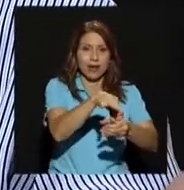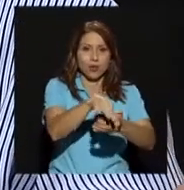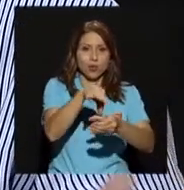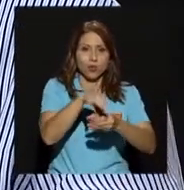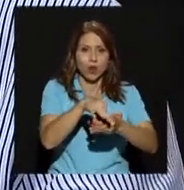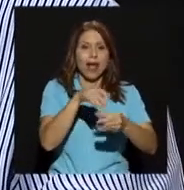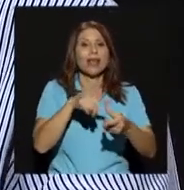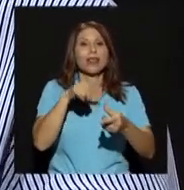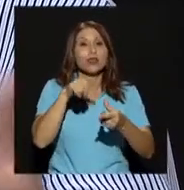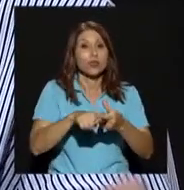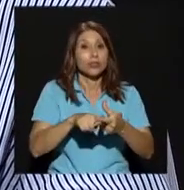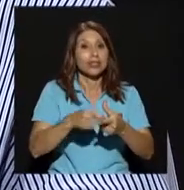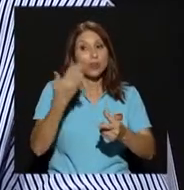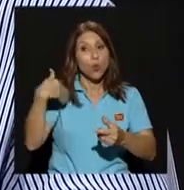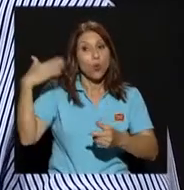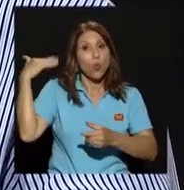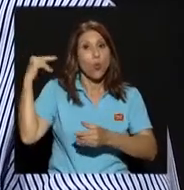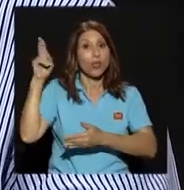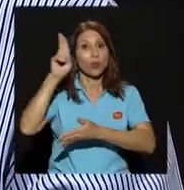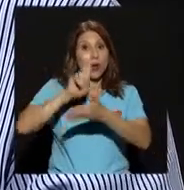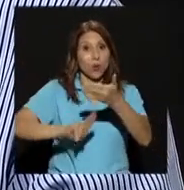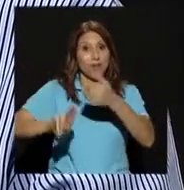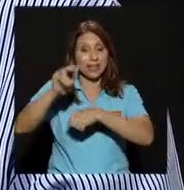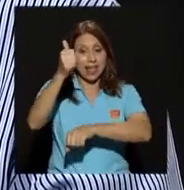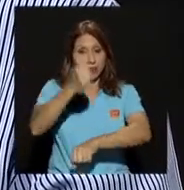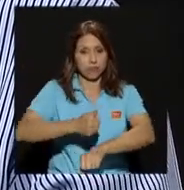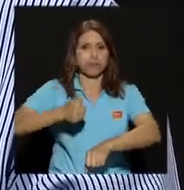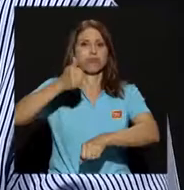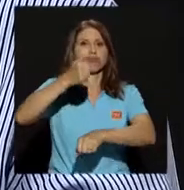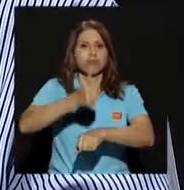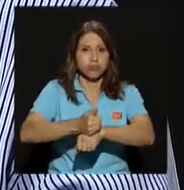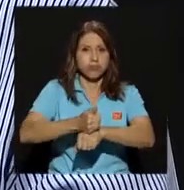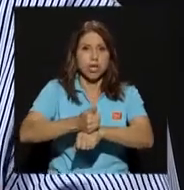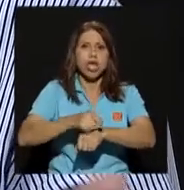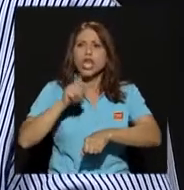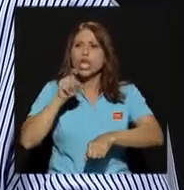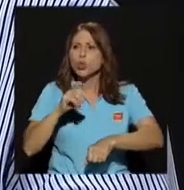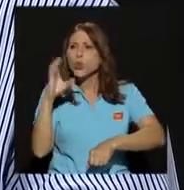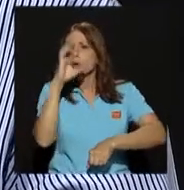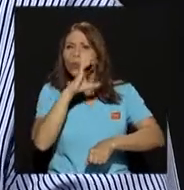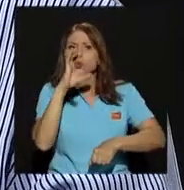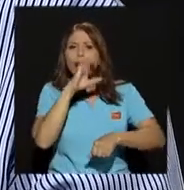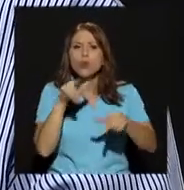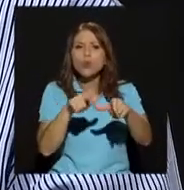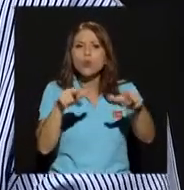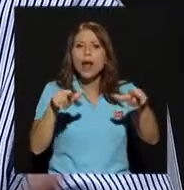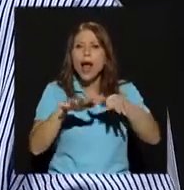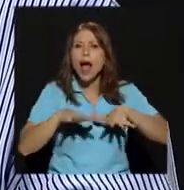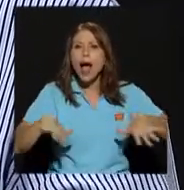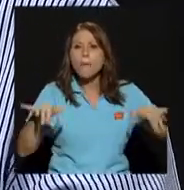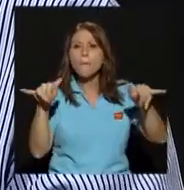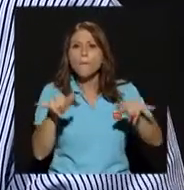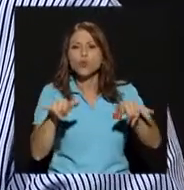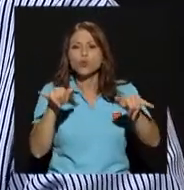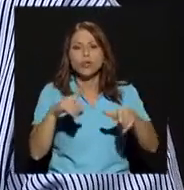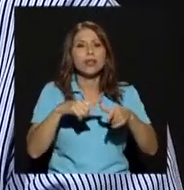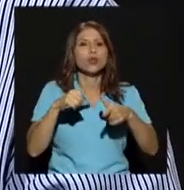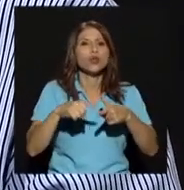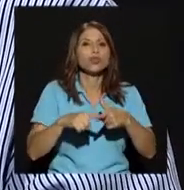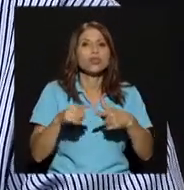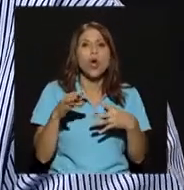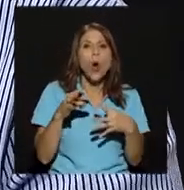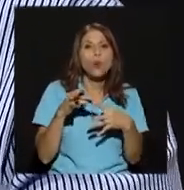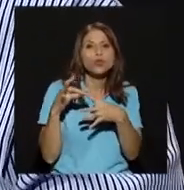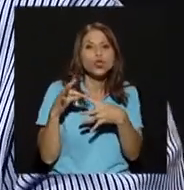Entonces la universidad, cuando se estableció la universidad y hubo que buscarle un campus, pues la opción era